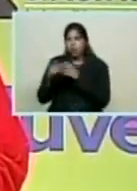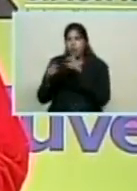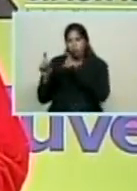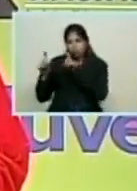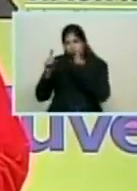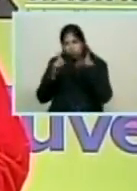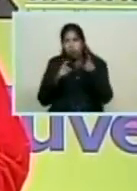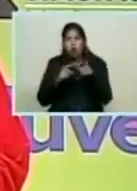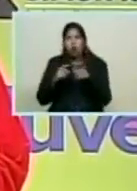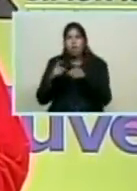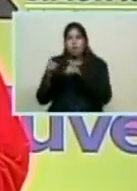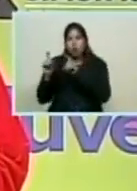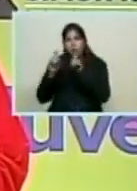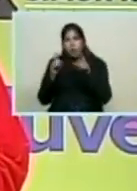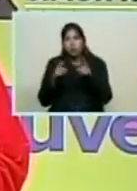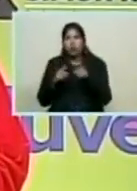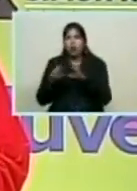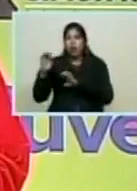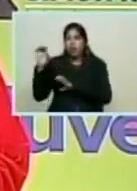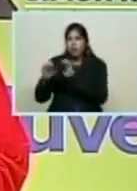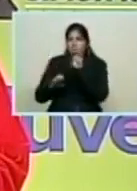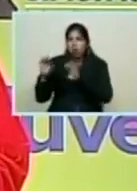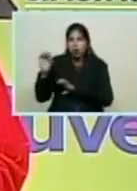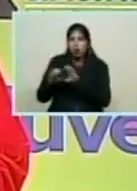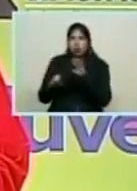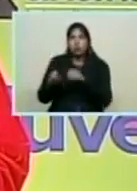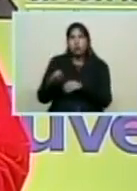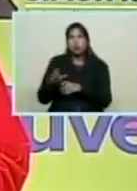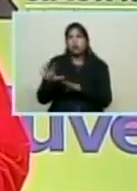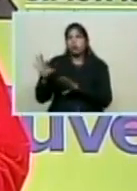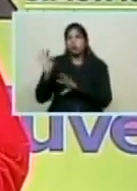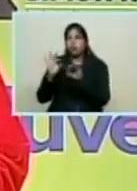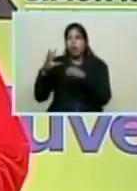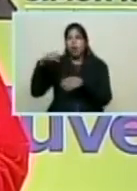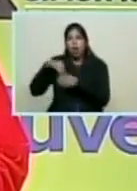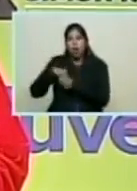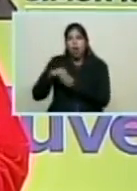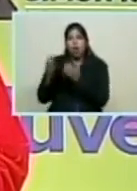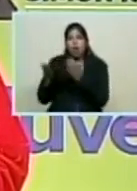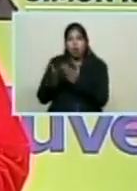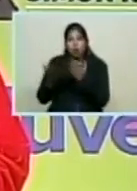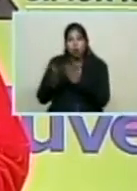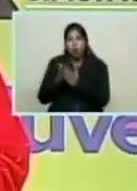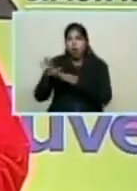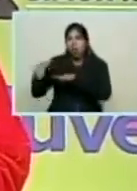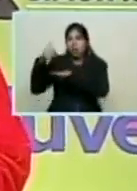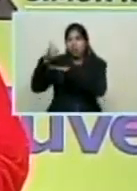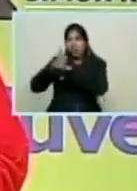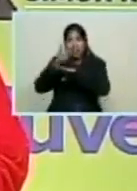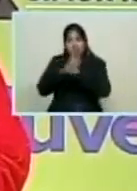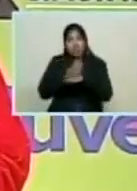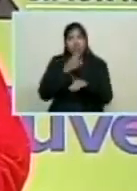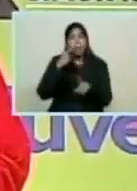la designación del personal en escuelas en función directiva y